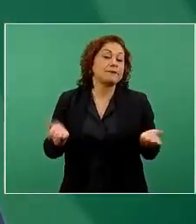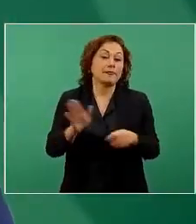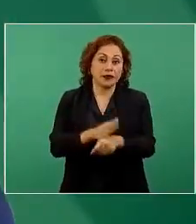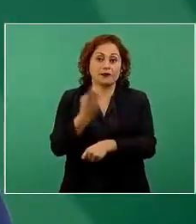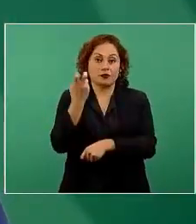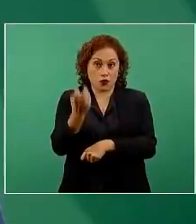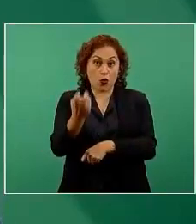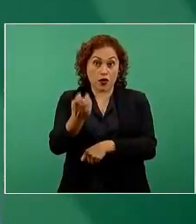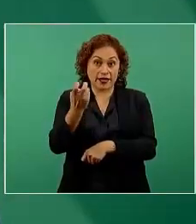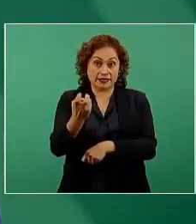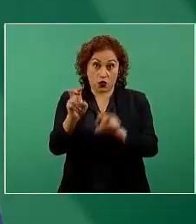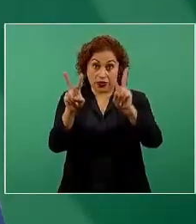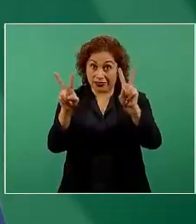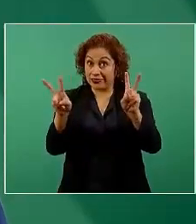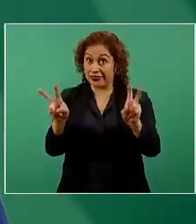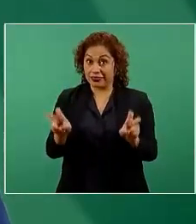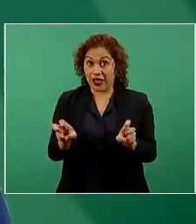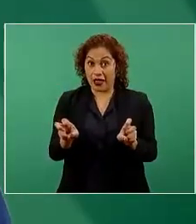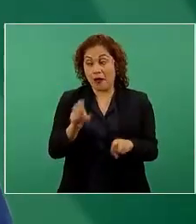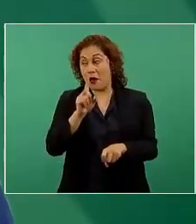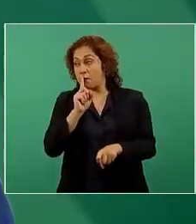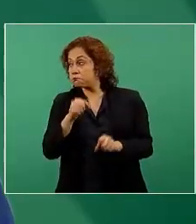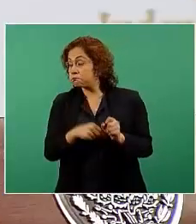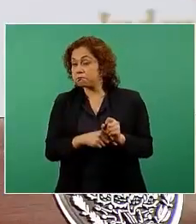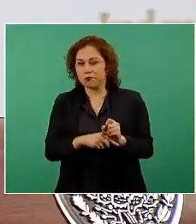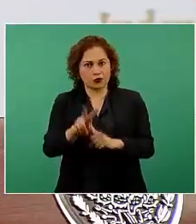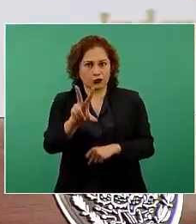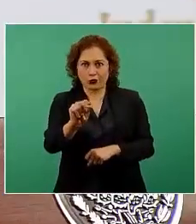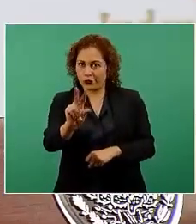no es un asunto menor. ¿Por qué